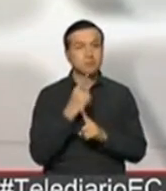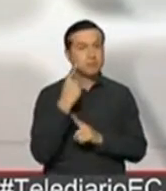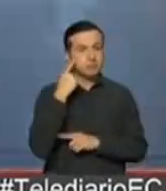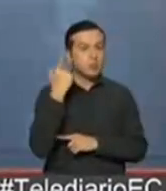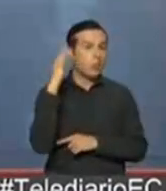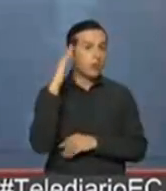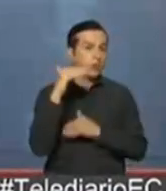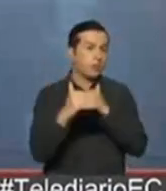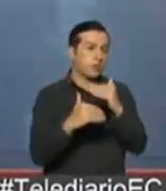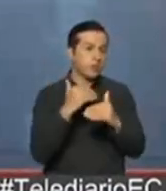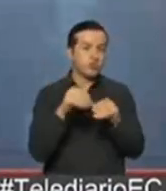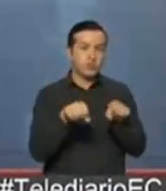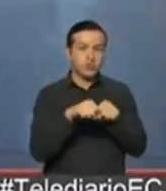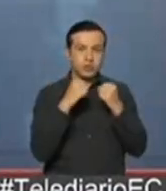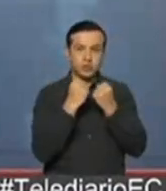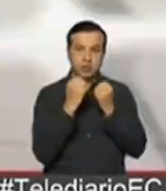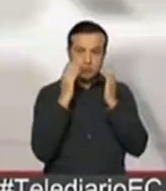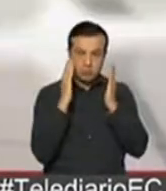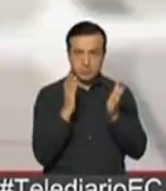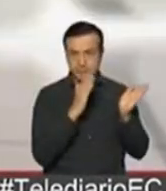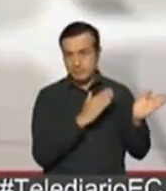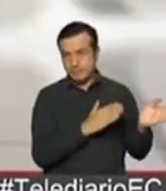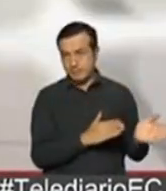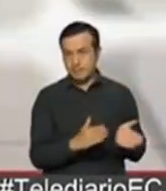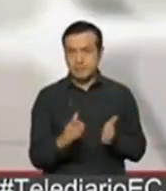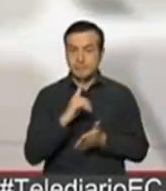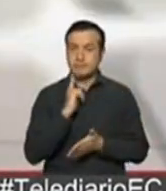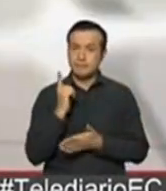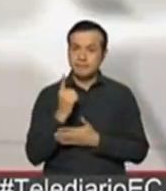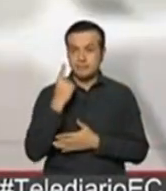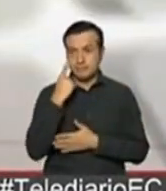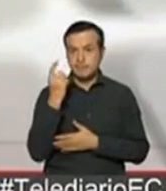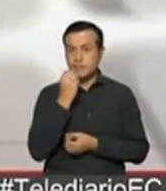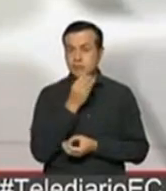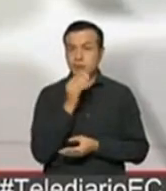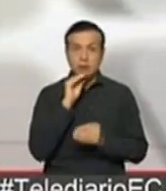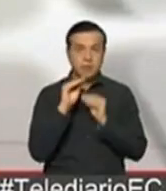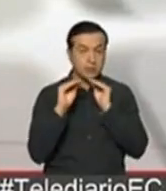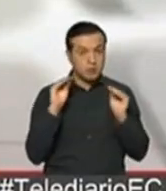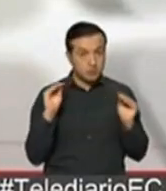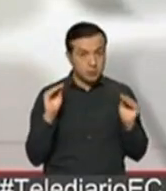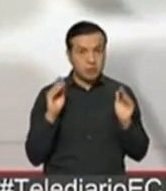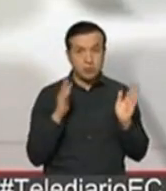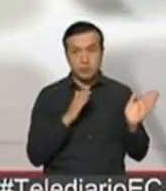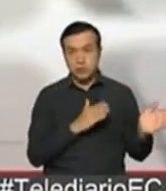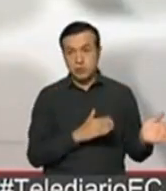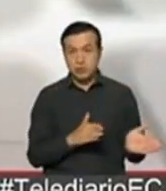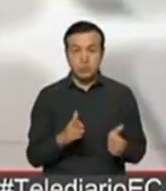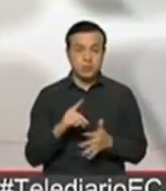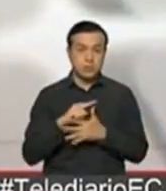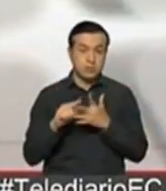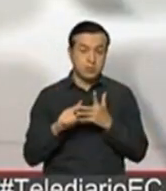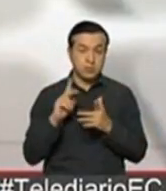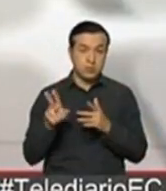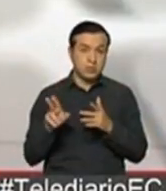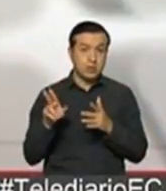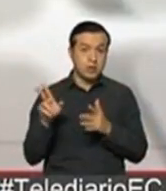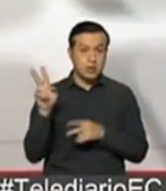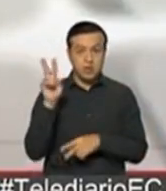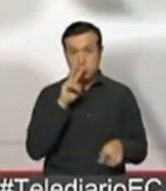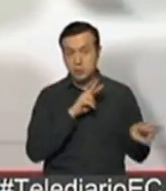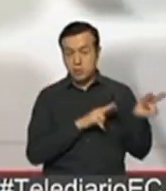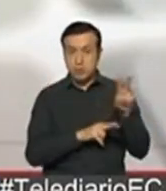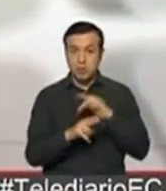cualquier proceso social pero en este caso debo yo indicar que lo que hemos visto en la evaluación justamente es